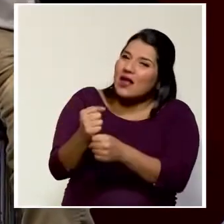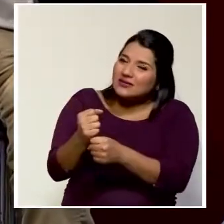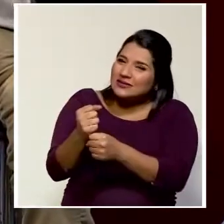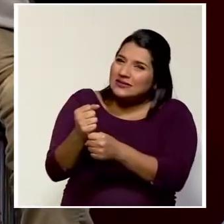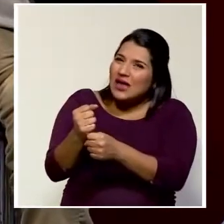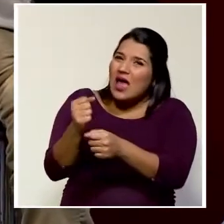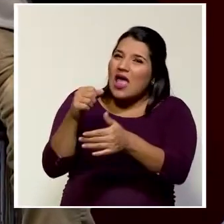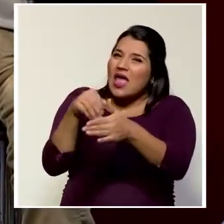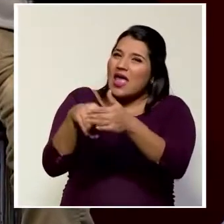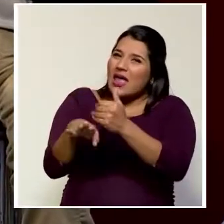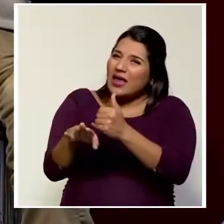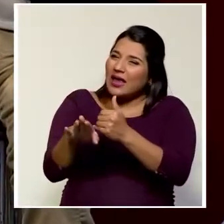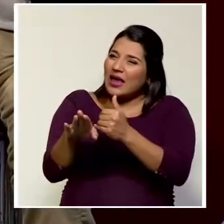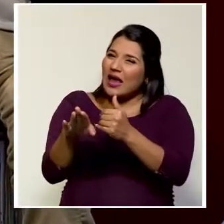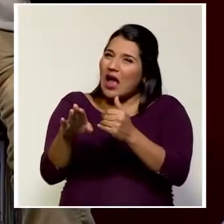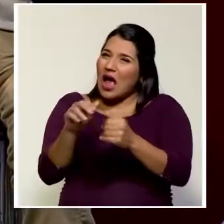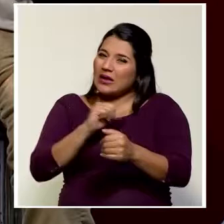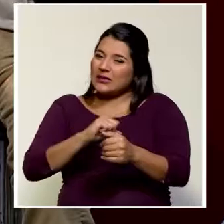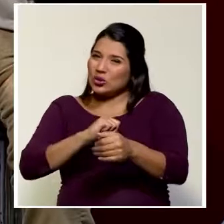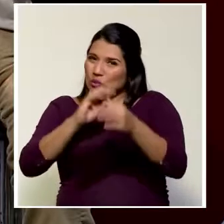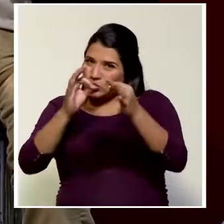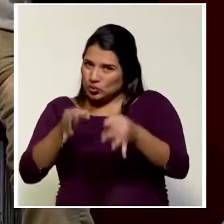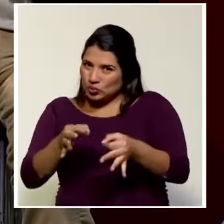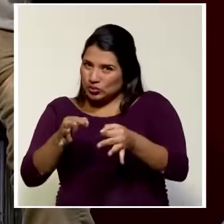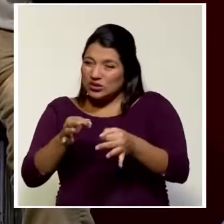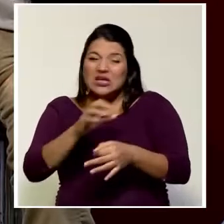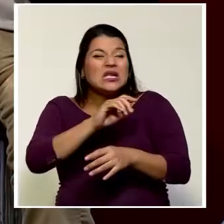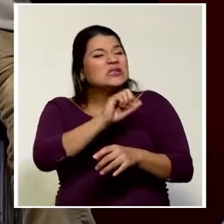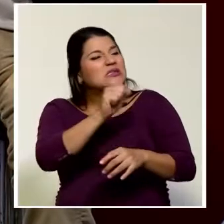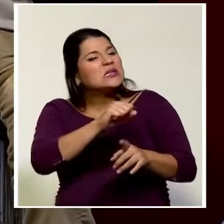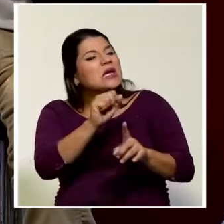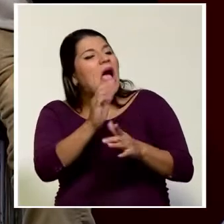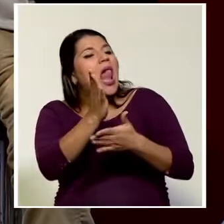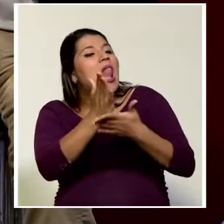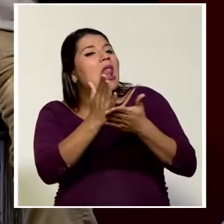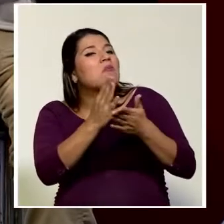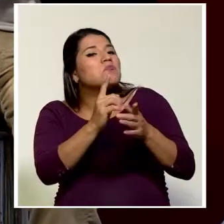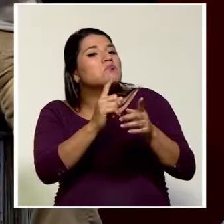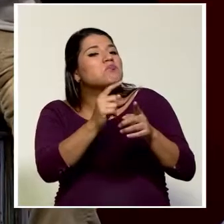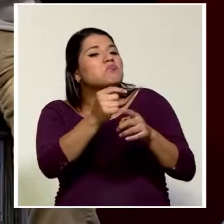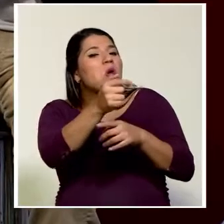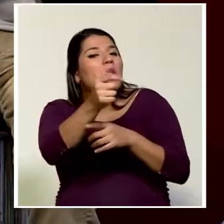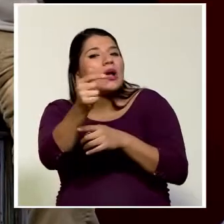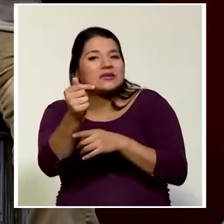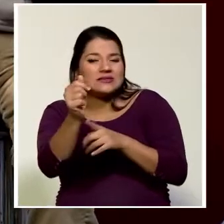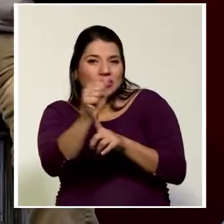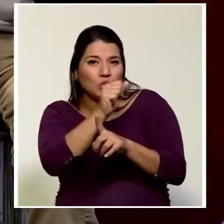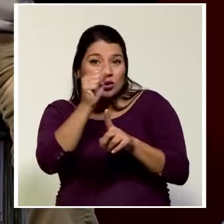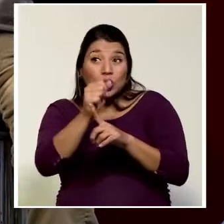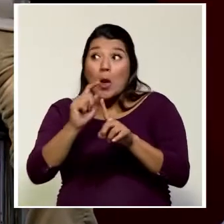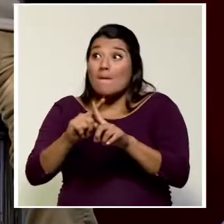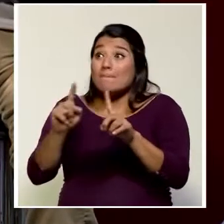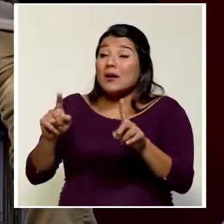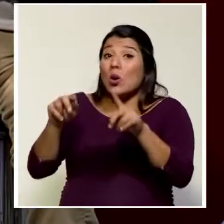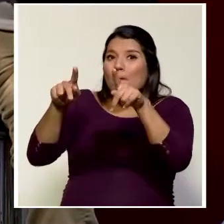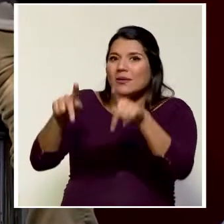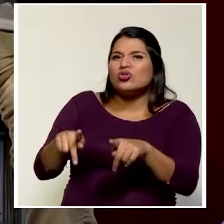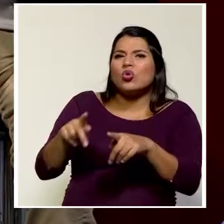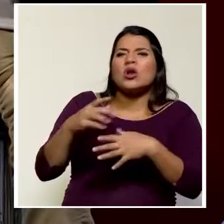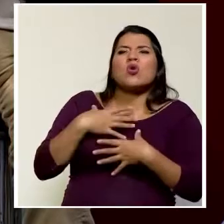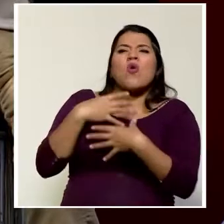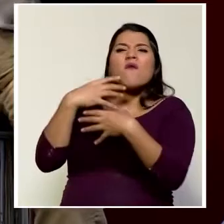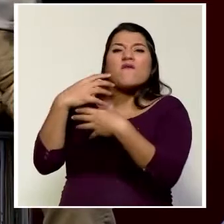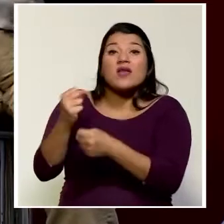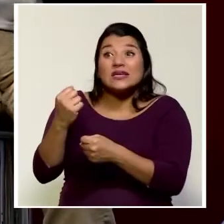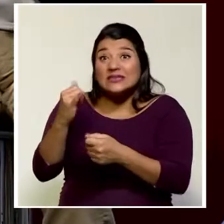aislados. Lo que la gente tiene como roca es que si se enferma, en la caja le salvan la